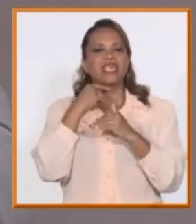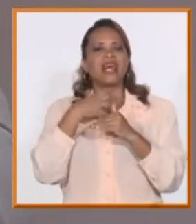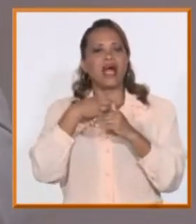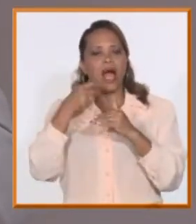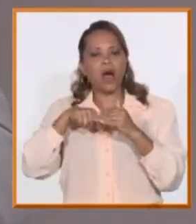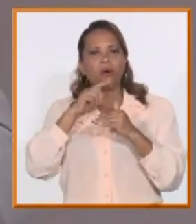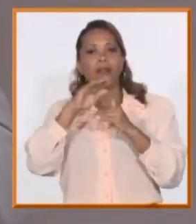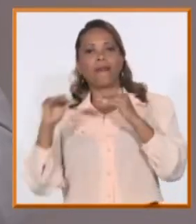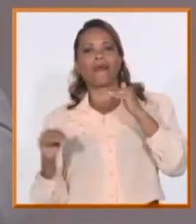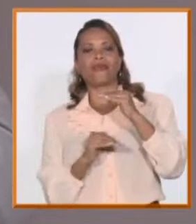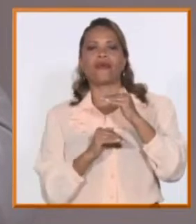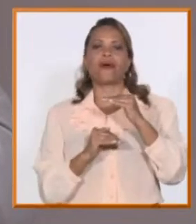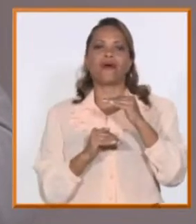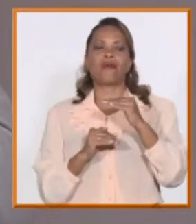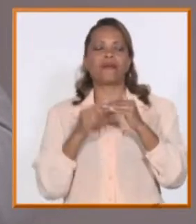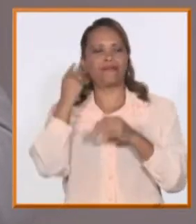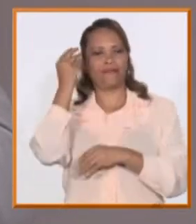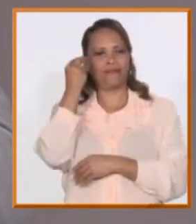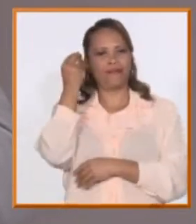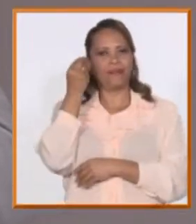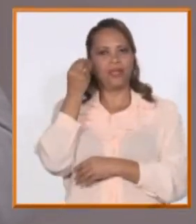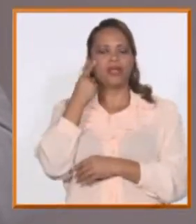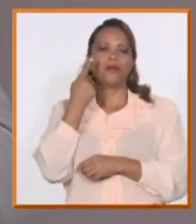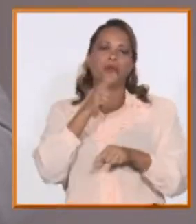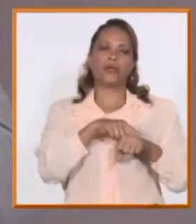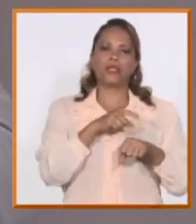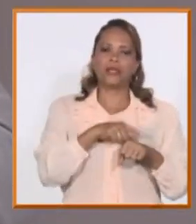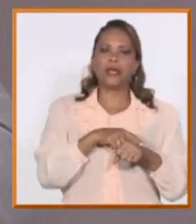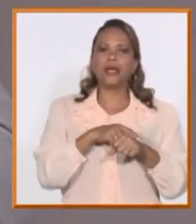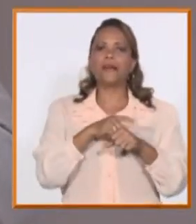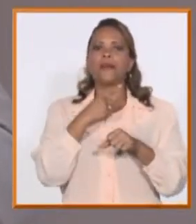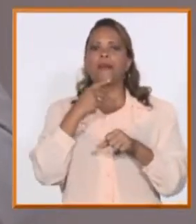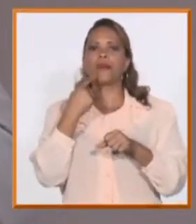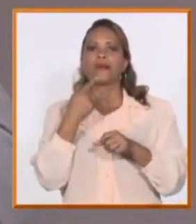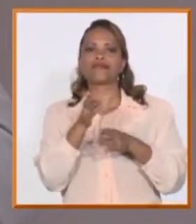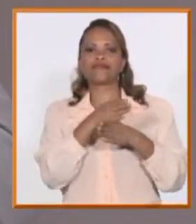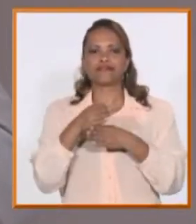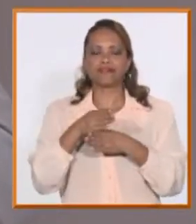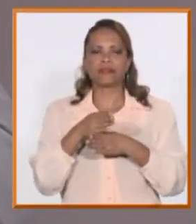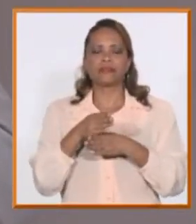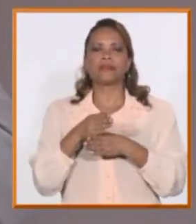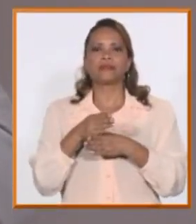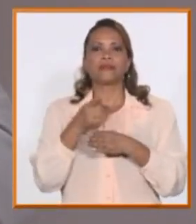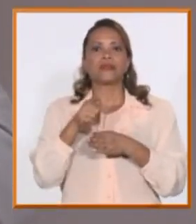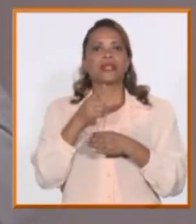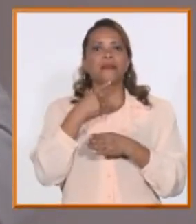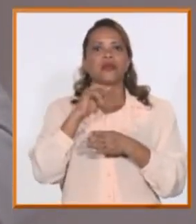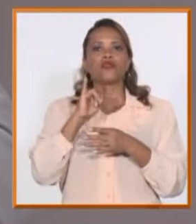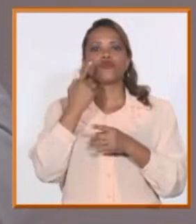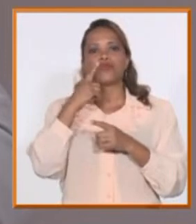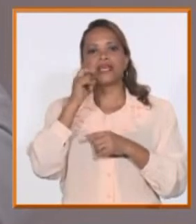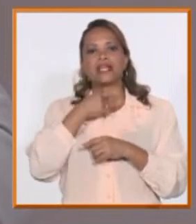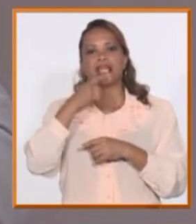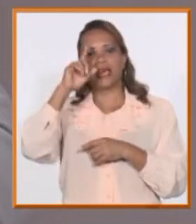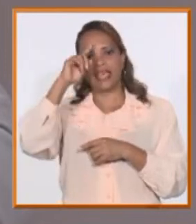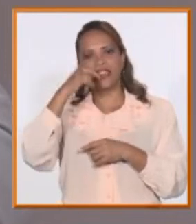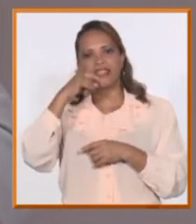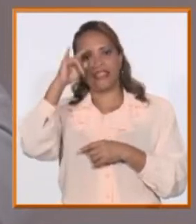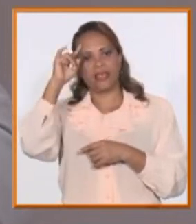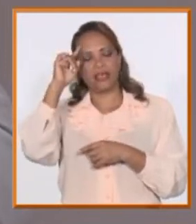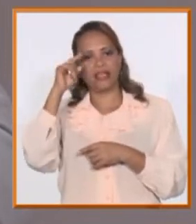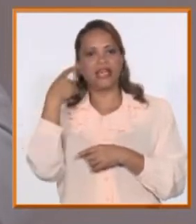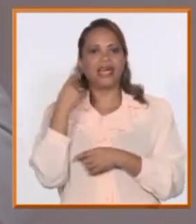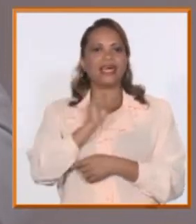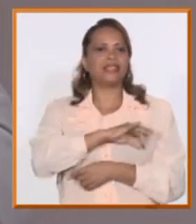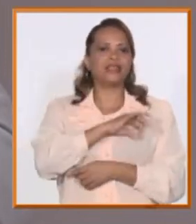Sí, nos deja esa sensación por marcas, por tiempos, pero Randy, te digo que lo de Eunice Lady no es solamente Chile, es el